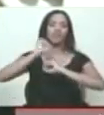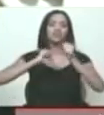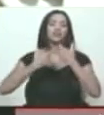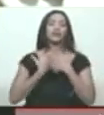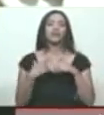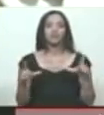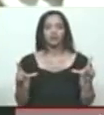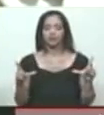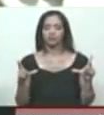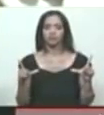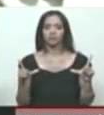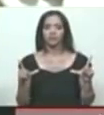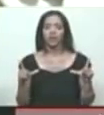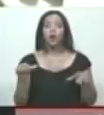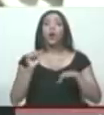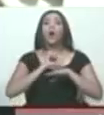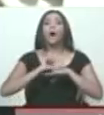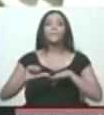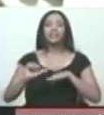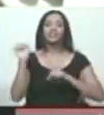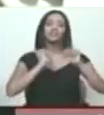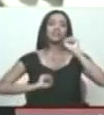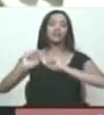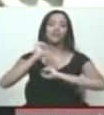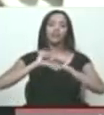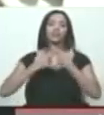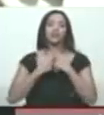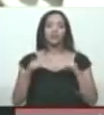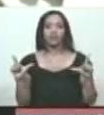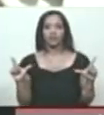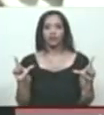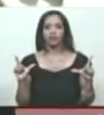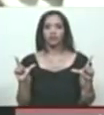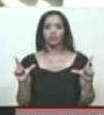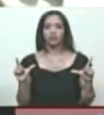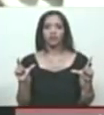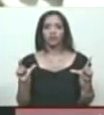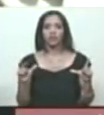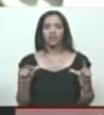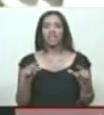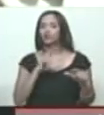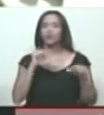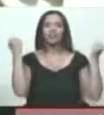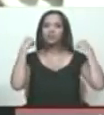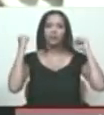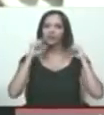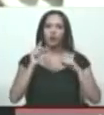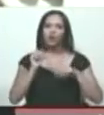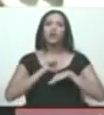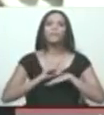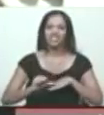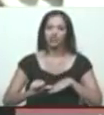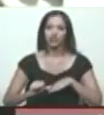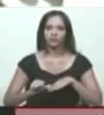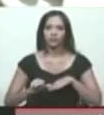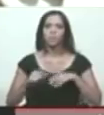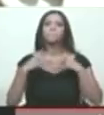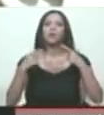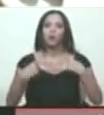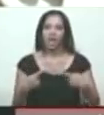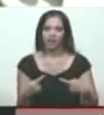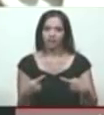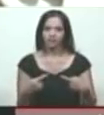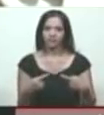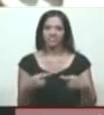libertad. Operación en defensa de libertad. Esto no va a ser un simulacro, es una operación popular